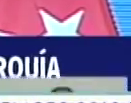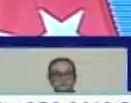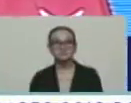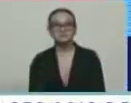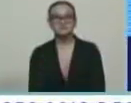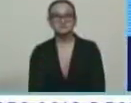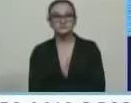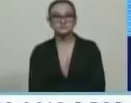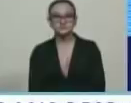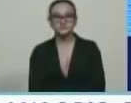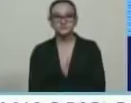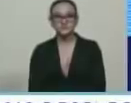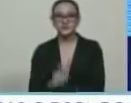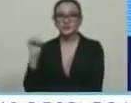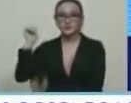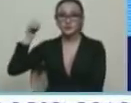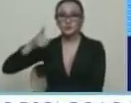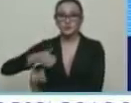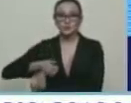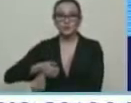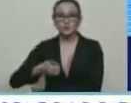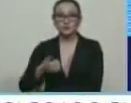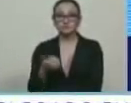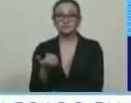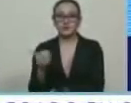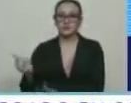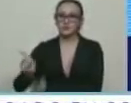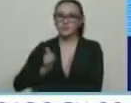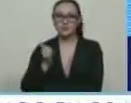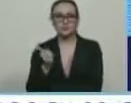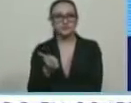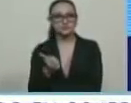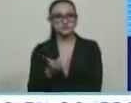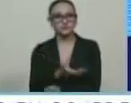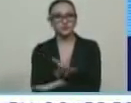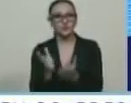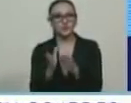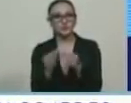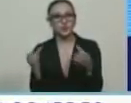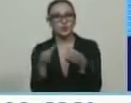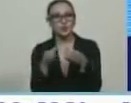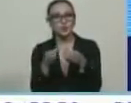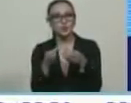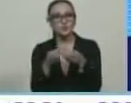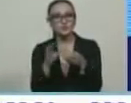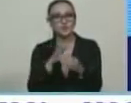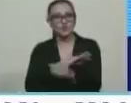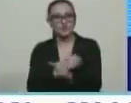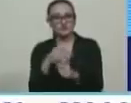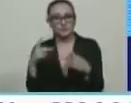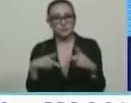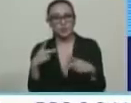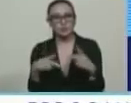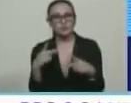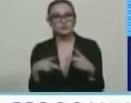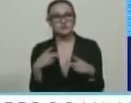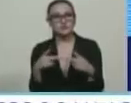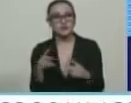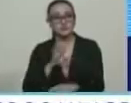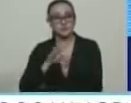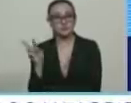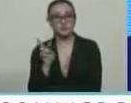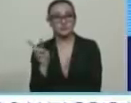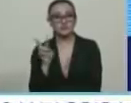tiempo y que además sea de provecho para todos los sectores y las fuerzas productivas de